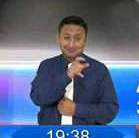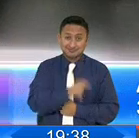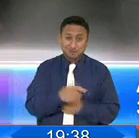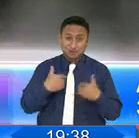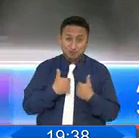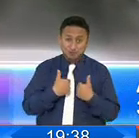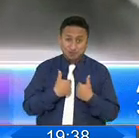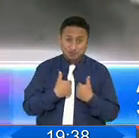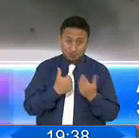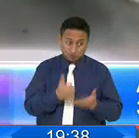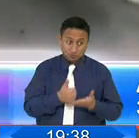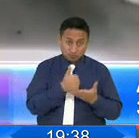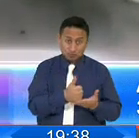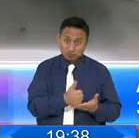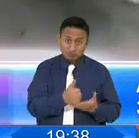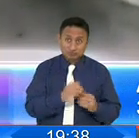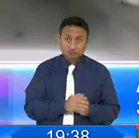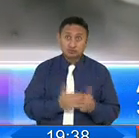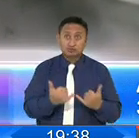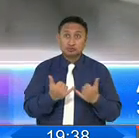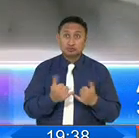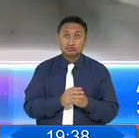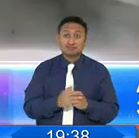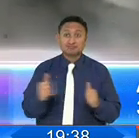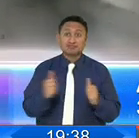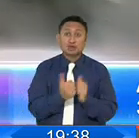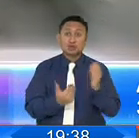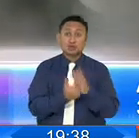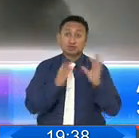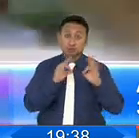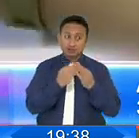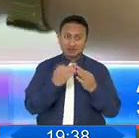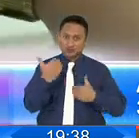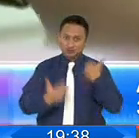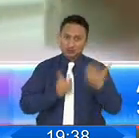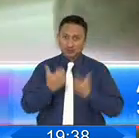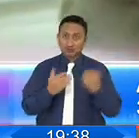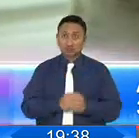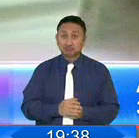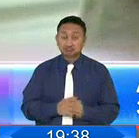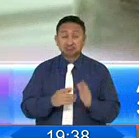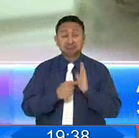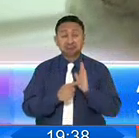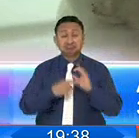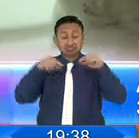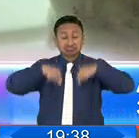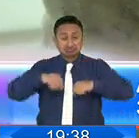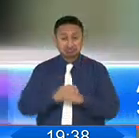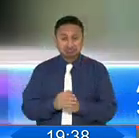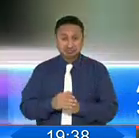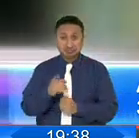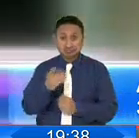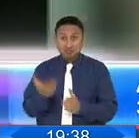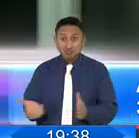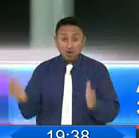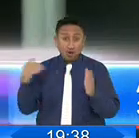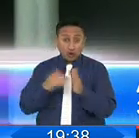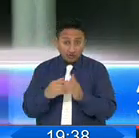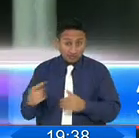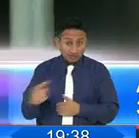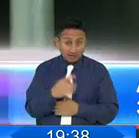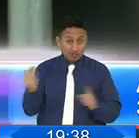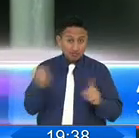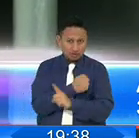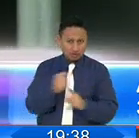al animalito, que inofensivo hoy vive con una nueva familia adoptiva. Un precedente que se sienta para evitar que ocurran más casos